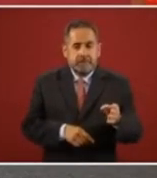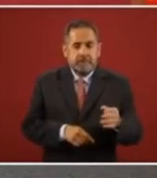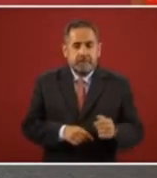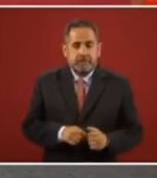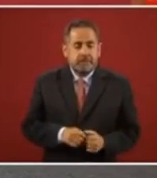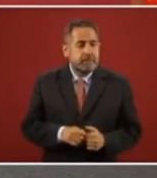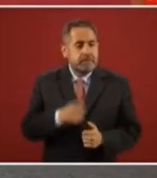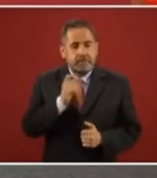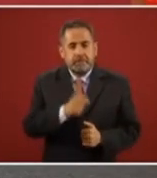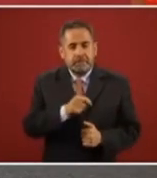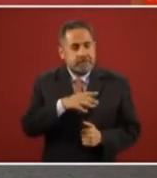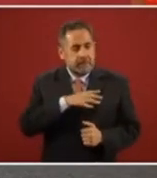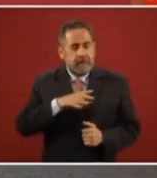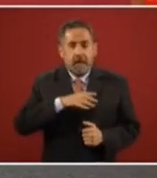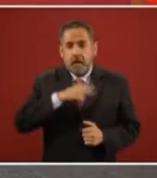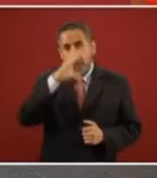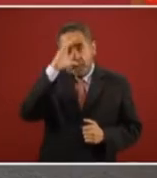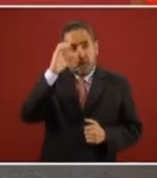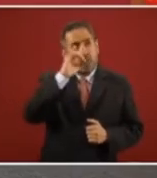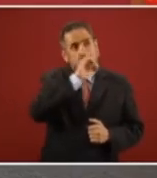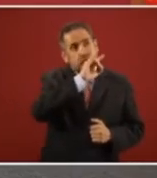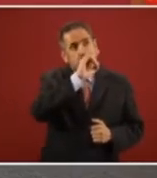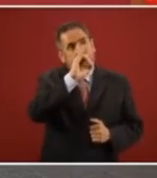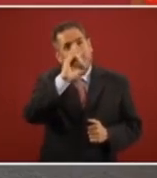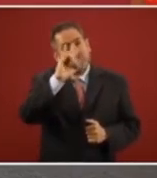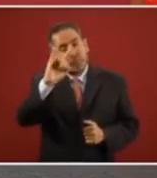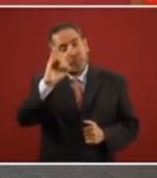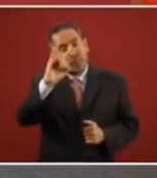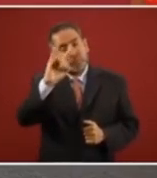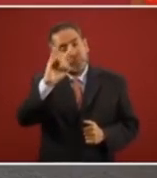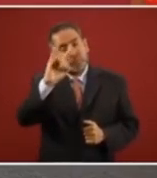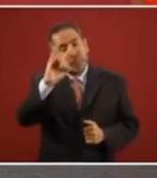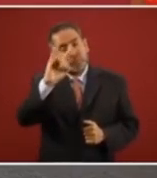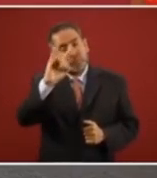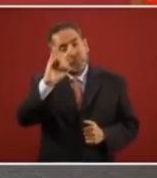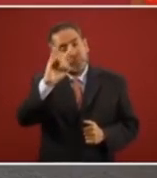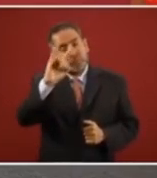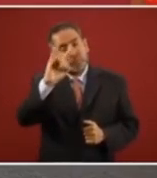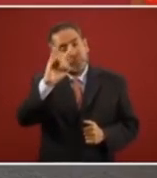donde aparecen los retratos de los expresidentes de mí